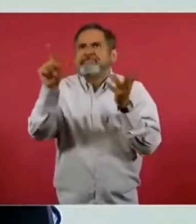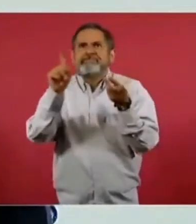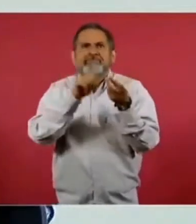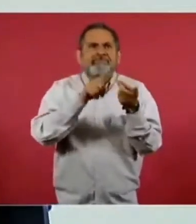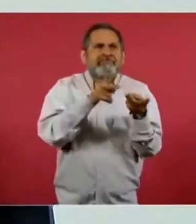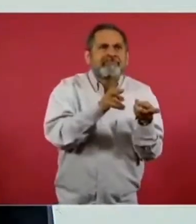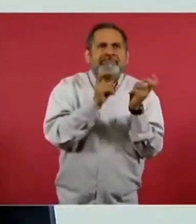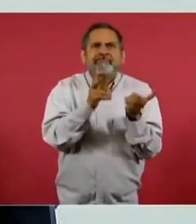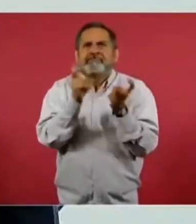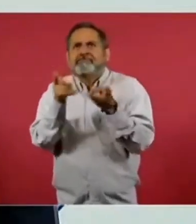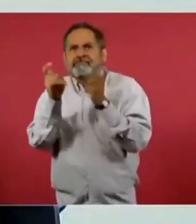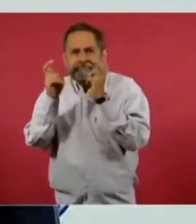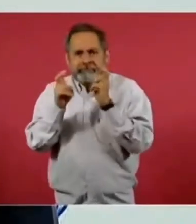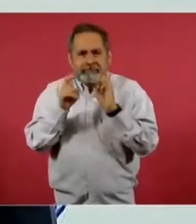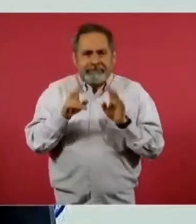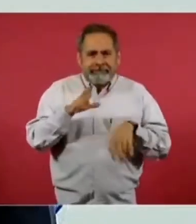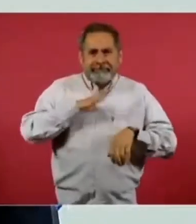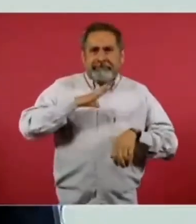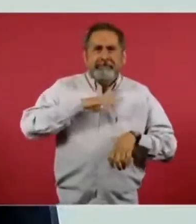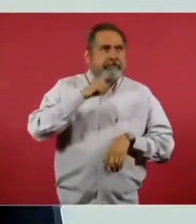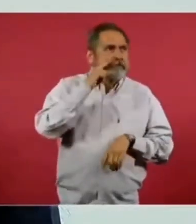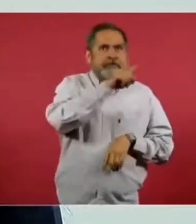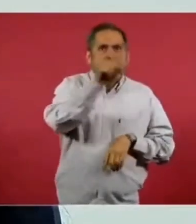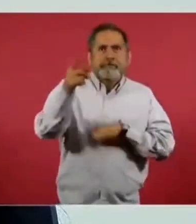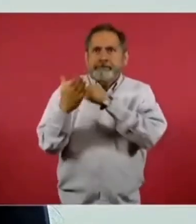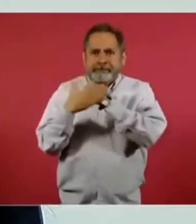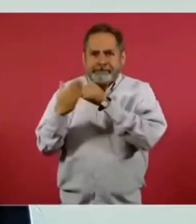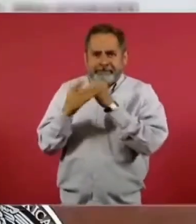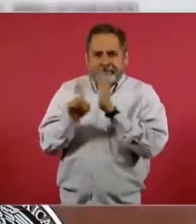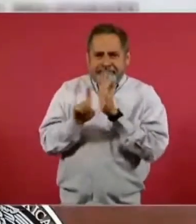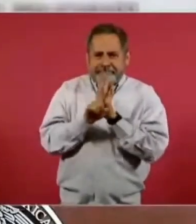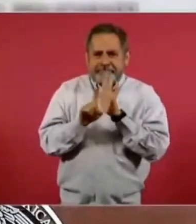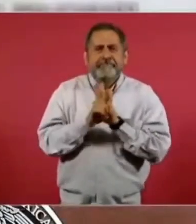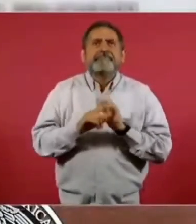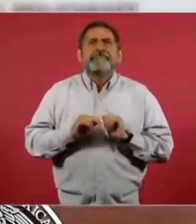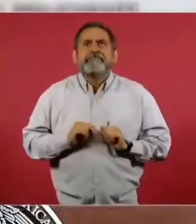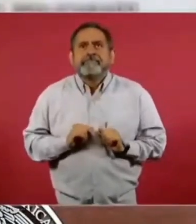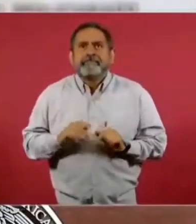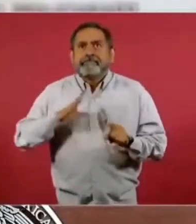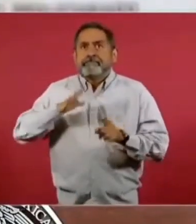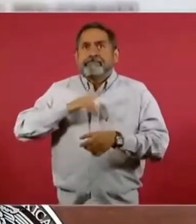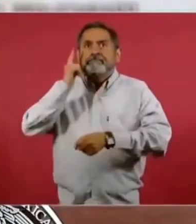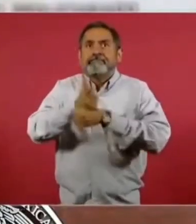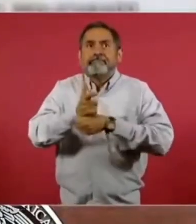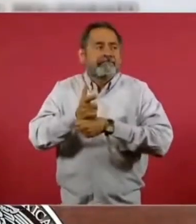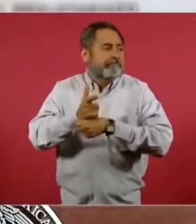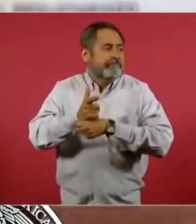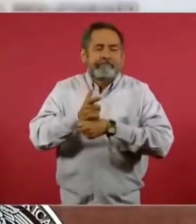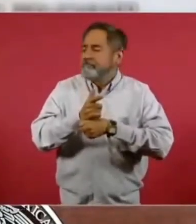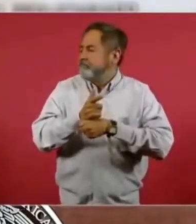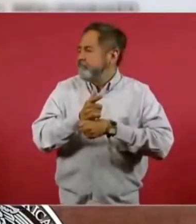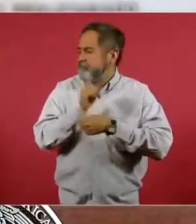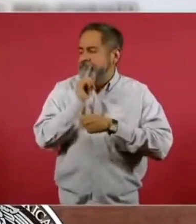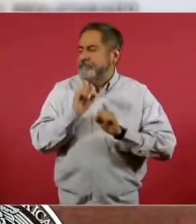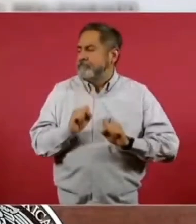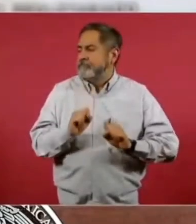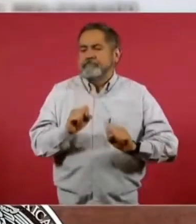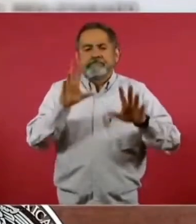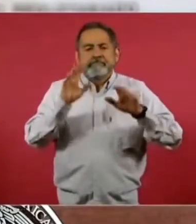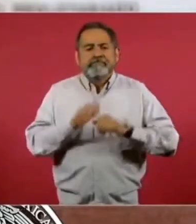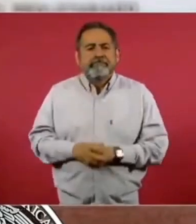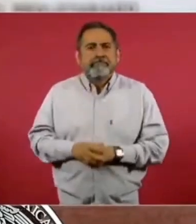cuando pinchaban un ducto, sonaba una alarma. ¿Pero qué creen? Esa alarma podía sonar